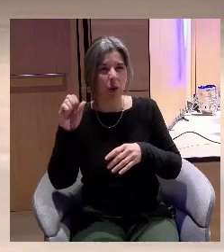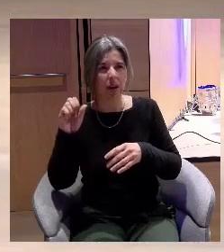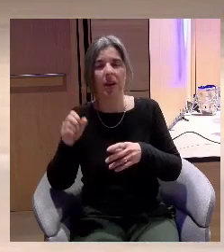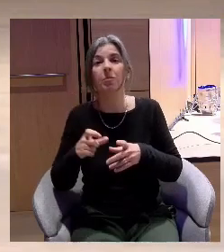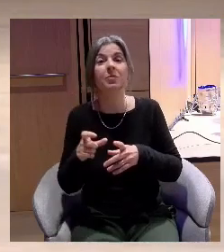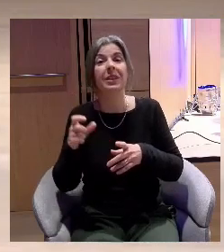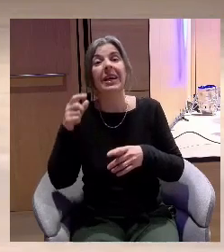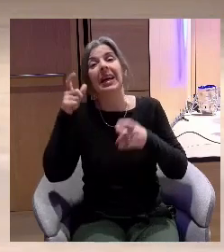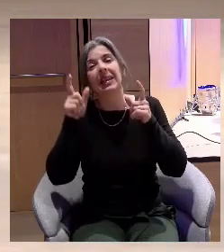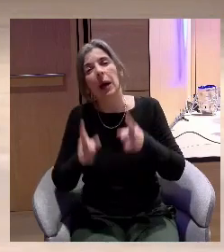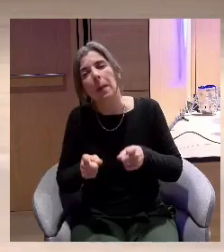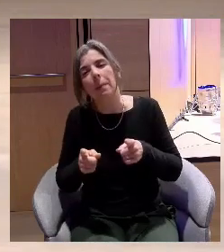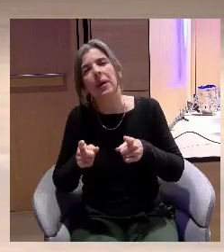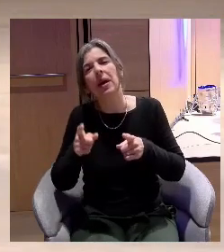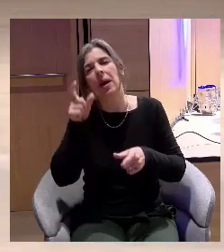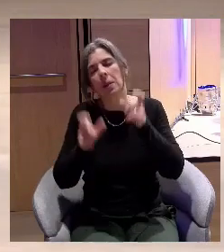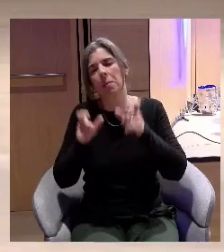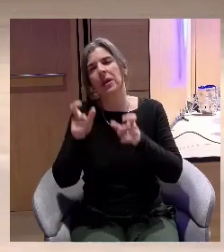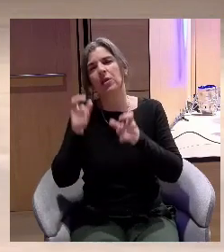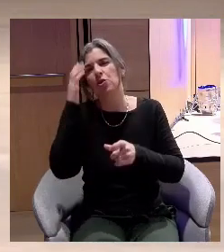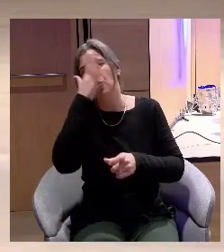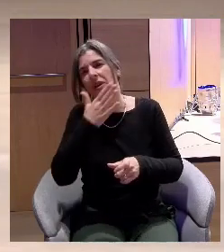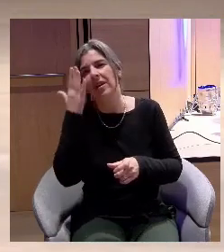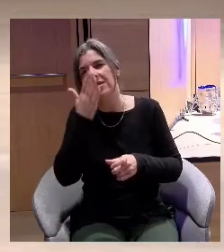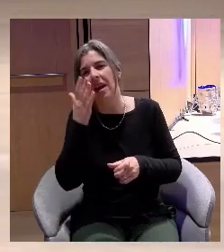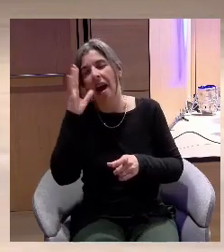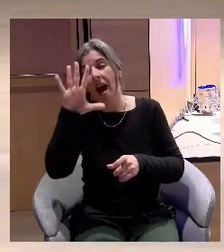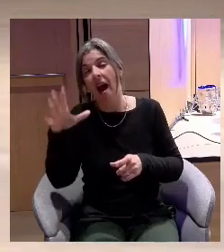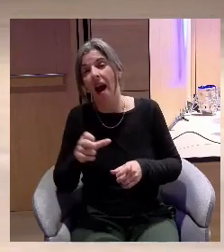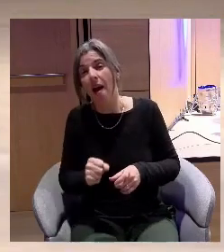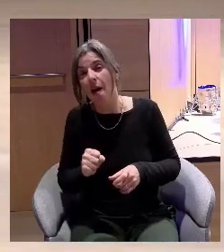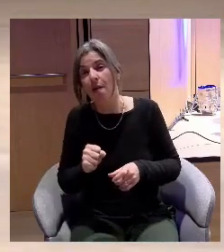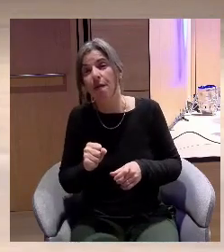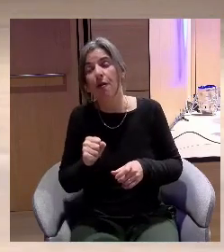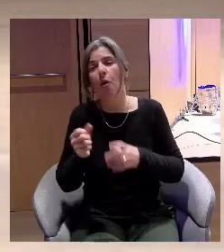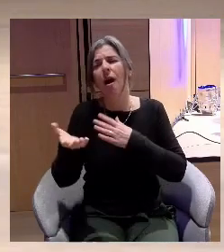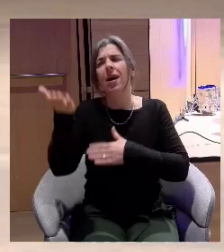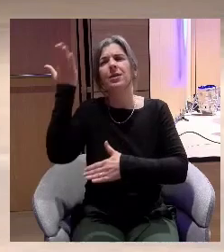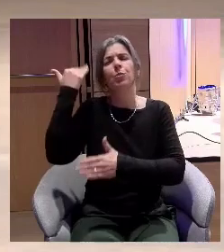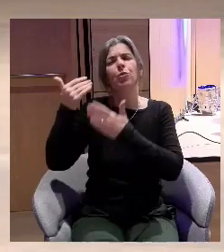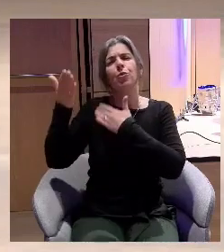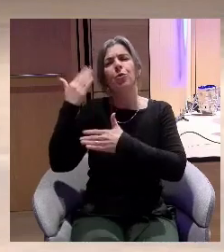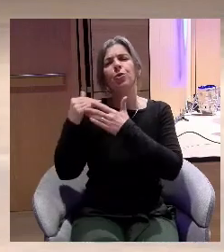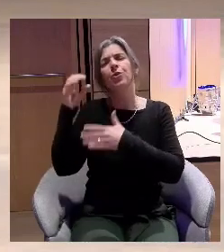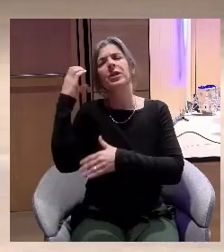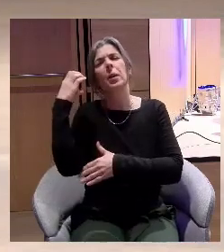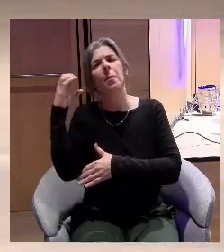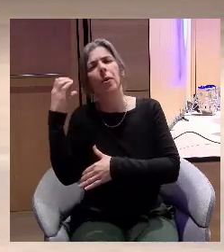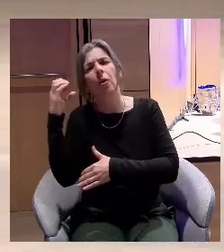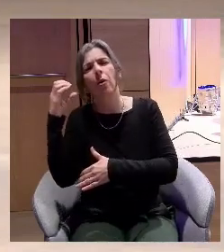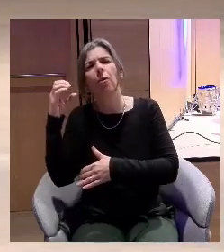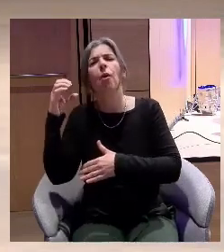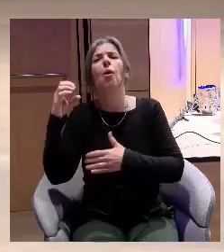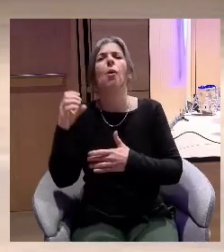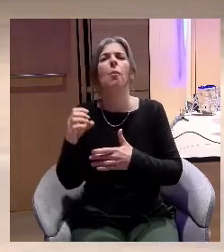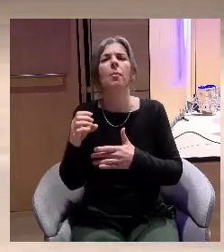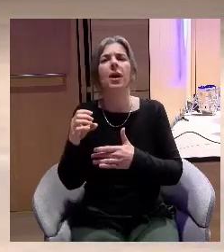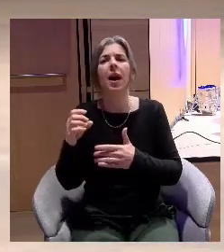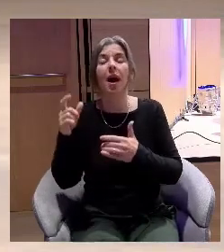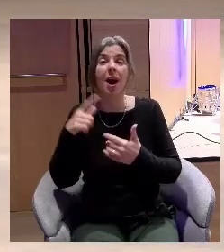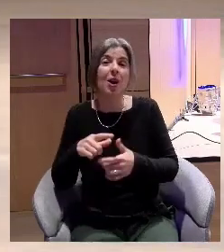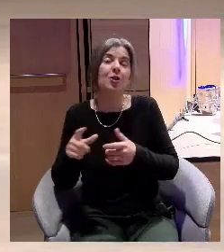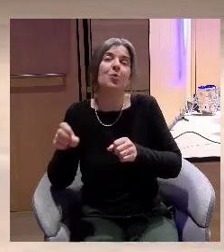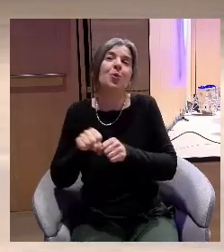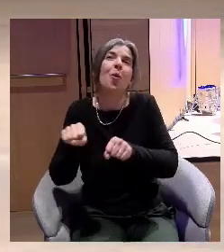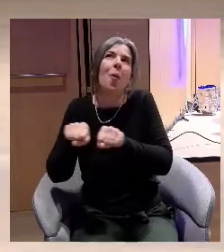el limbo en la medida en que es que fuimos lo mismo hace mucho tiempo en la Gran Colombia, en la Nueva Granada, ¿cierto? Entonces somos primos,